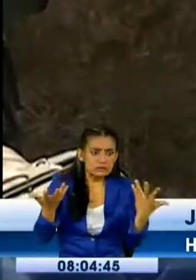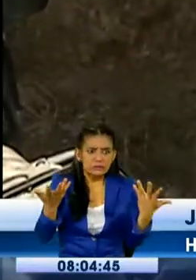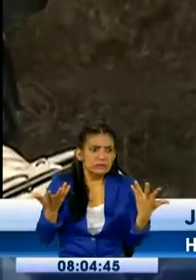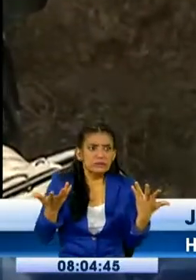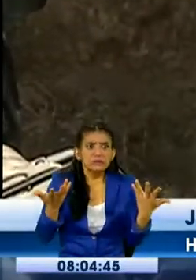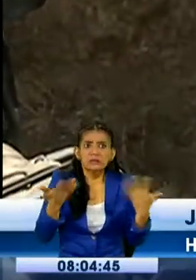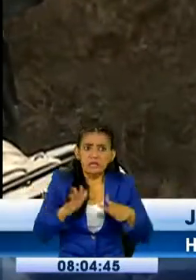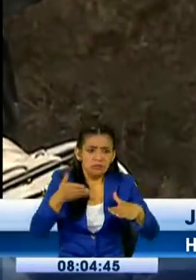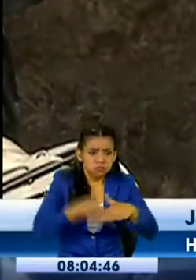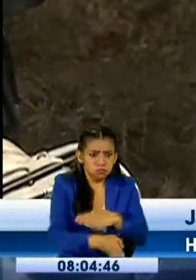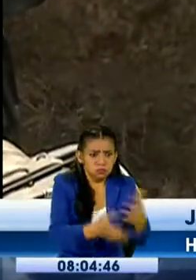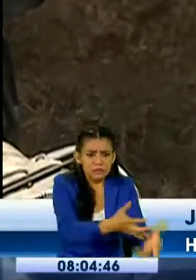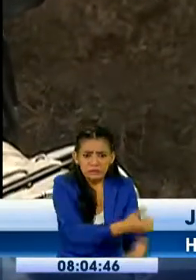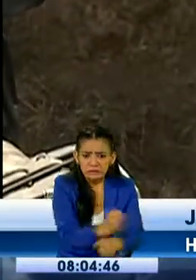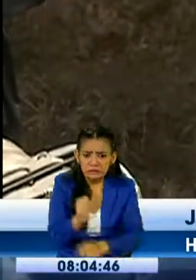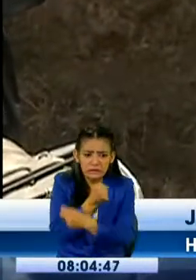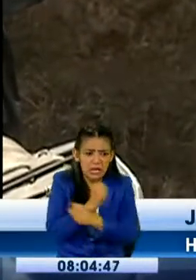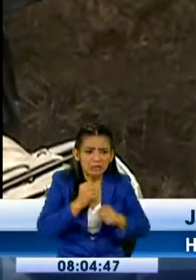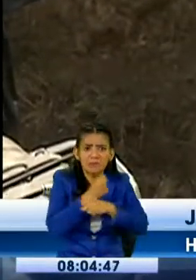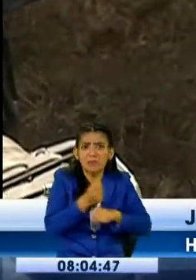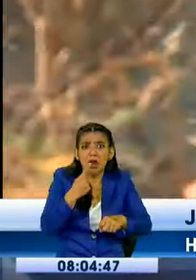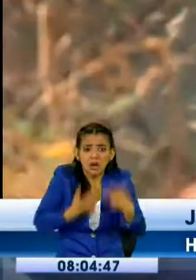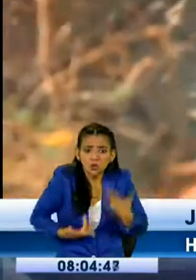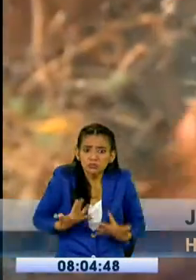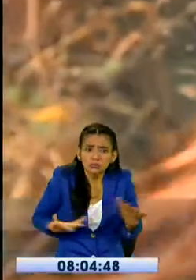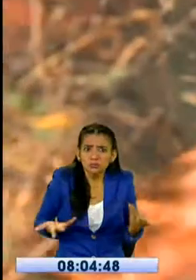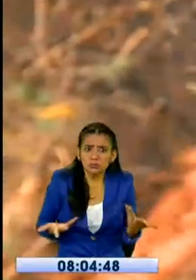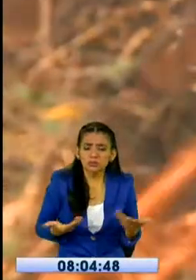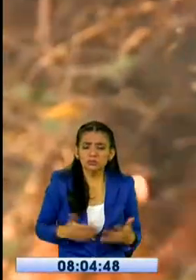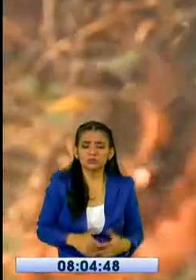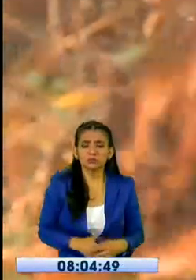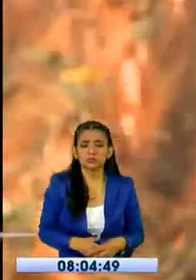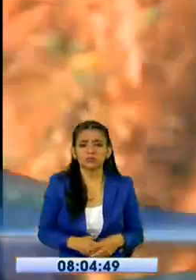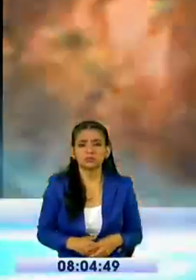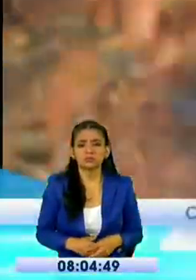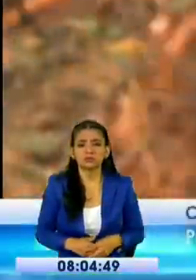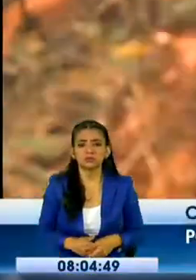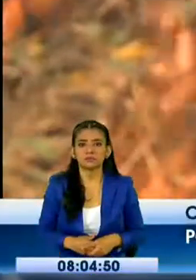eso me decía tratar de salvar para que no se quemen, pues.